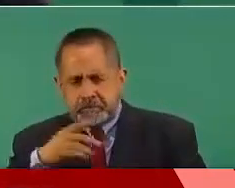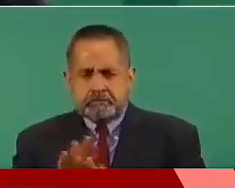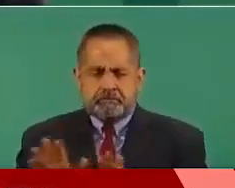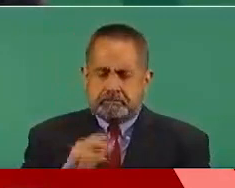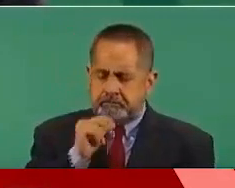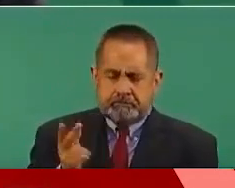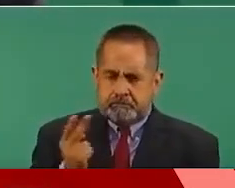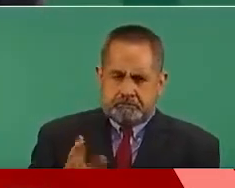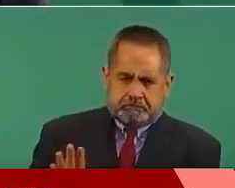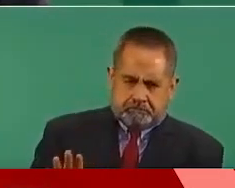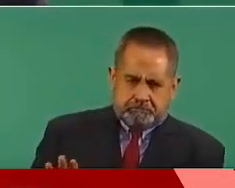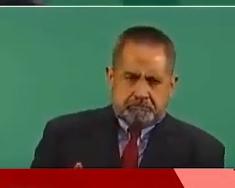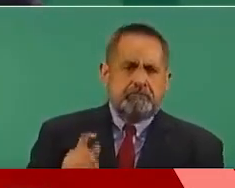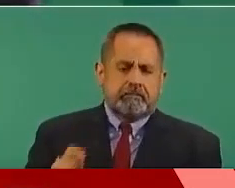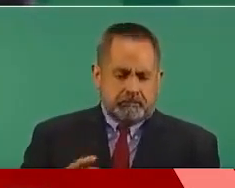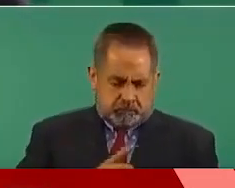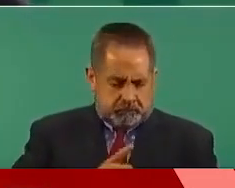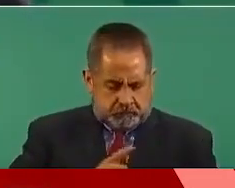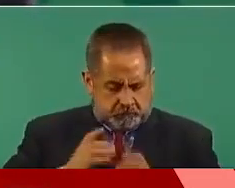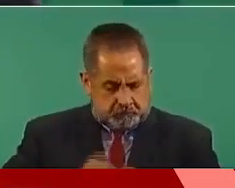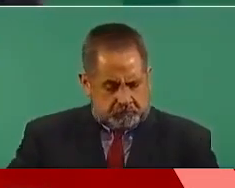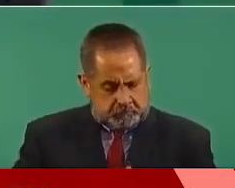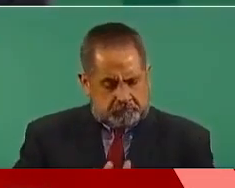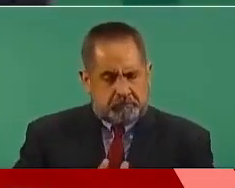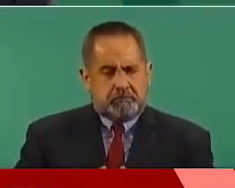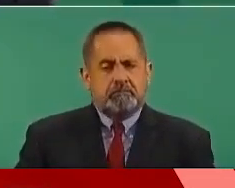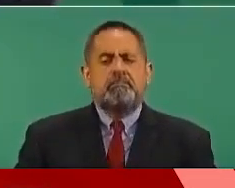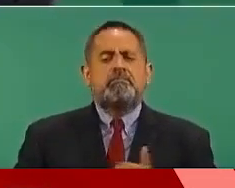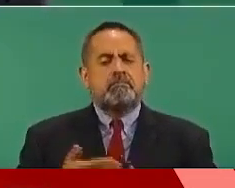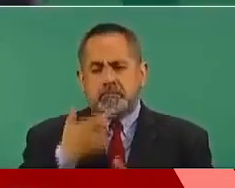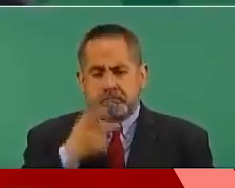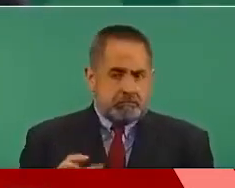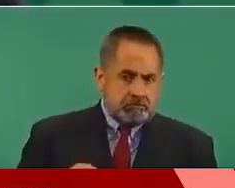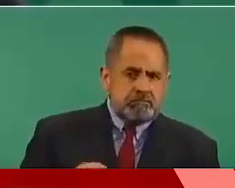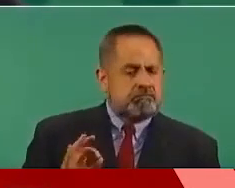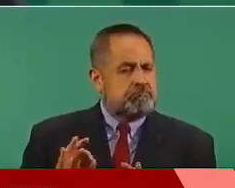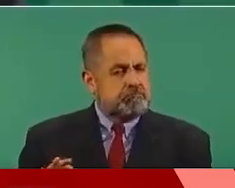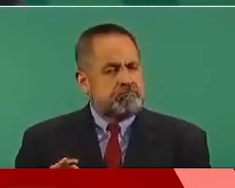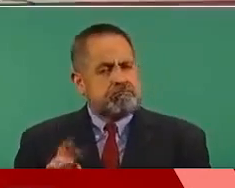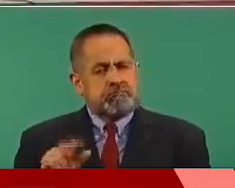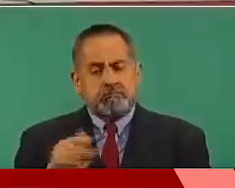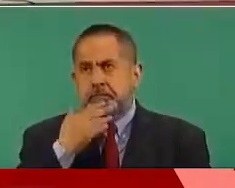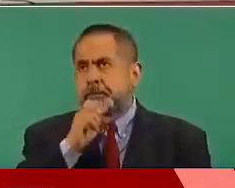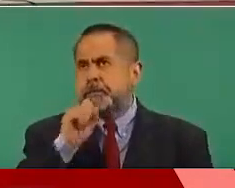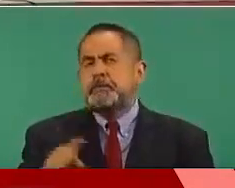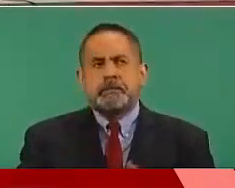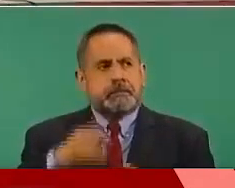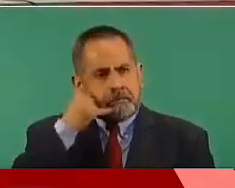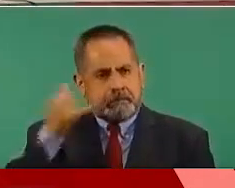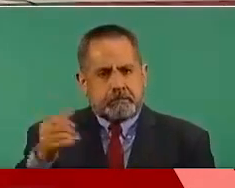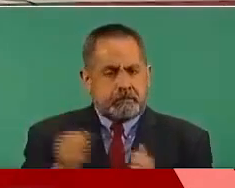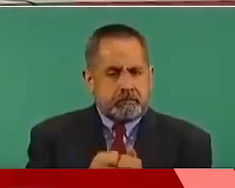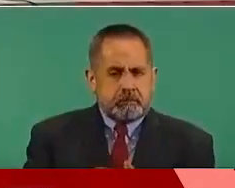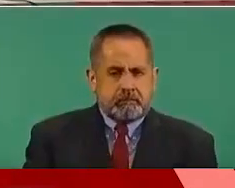médico, ya es recuperación y va bien. Hablé también